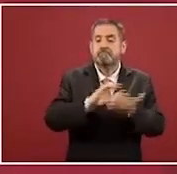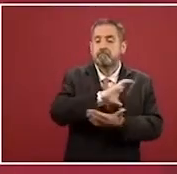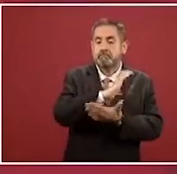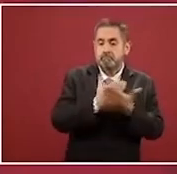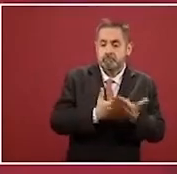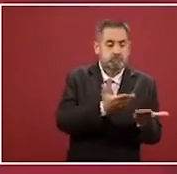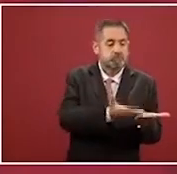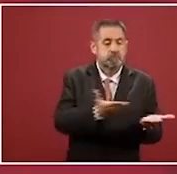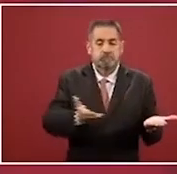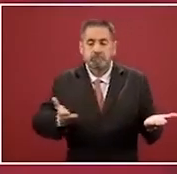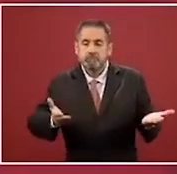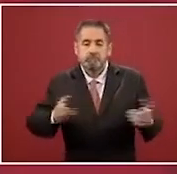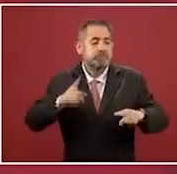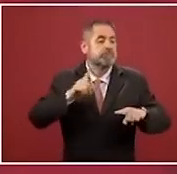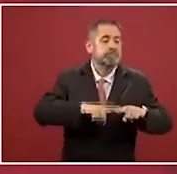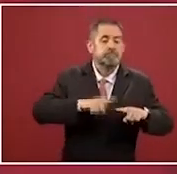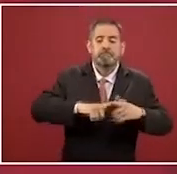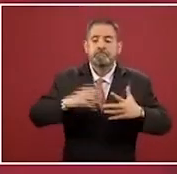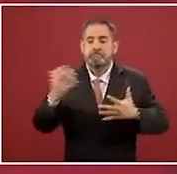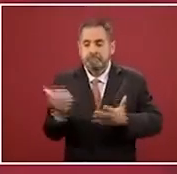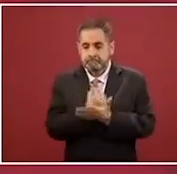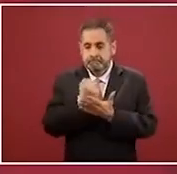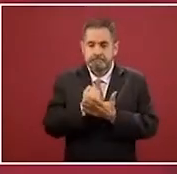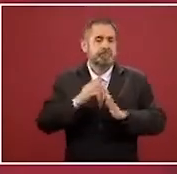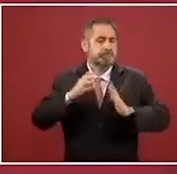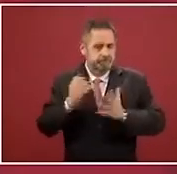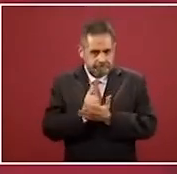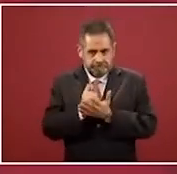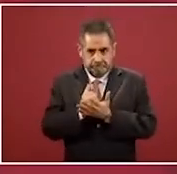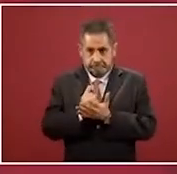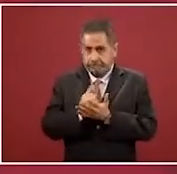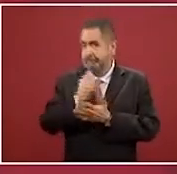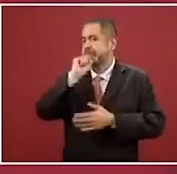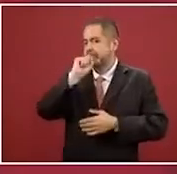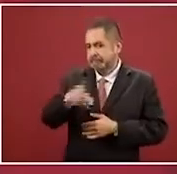si ganan empresas, de todas maneras,